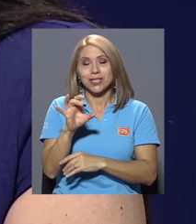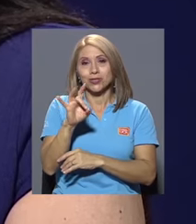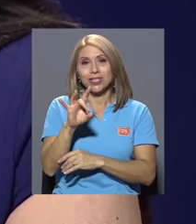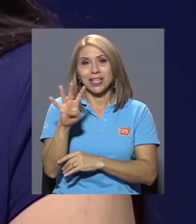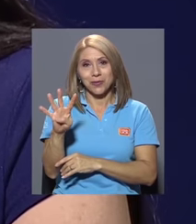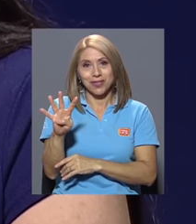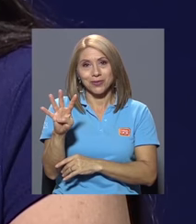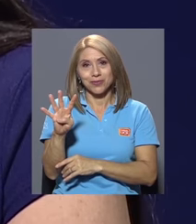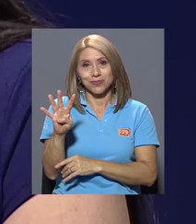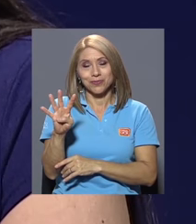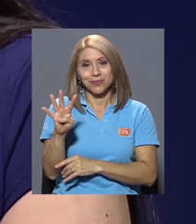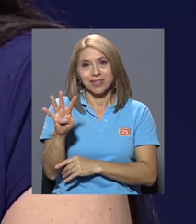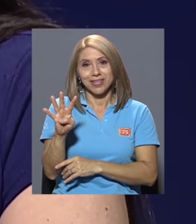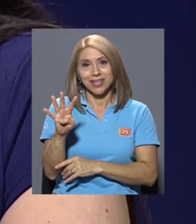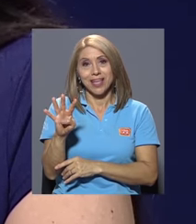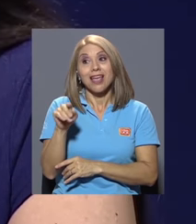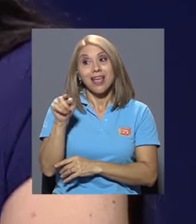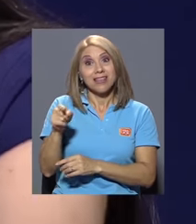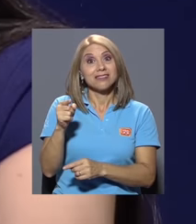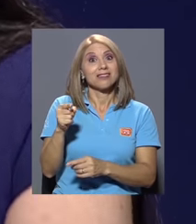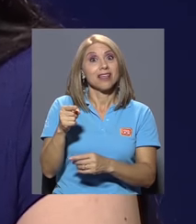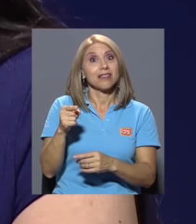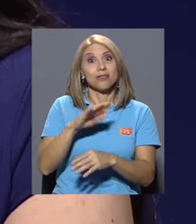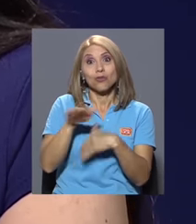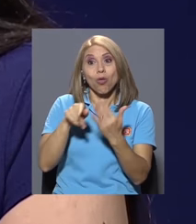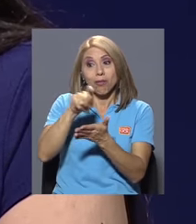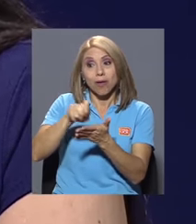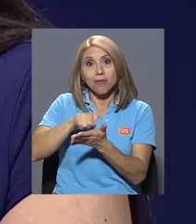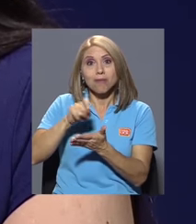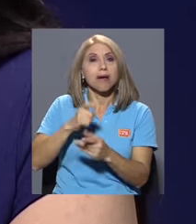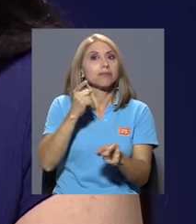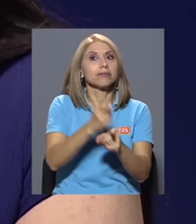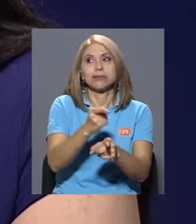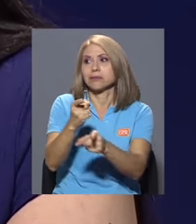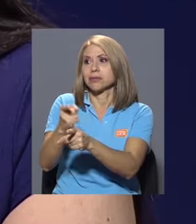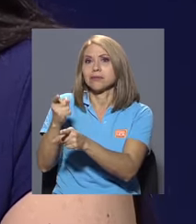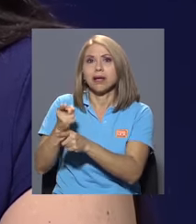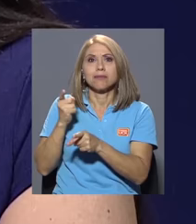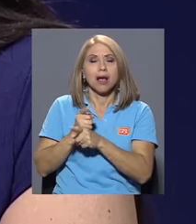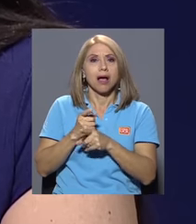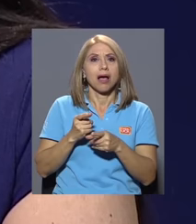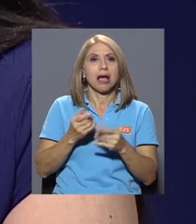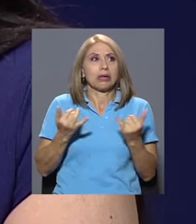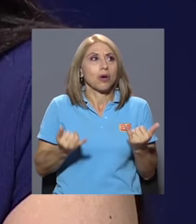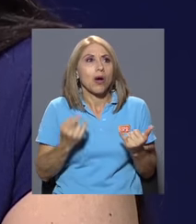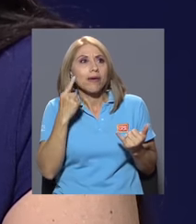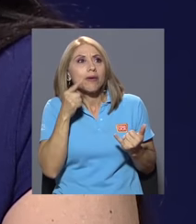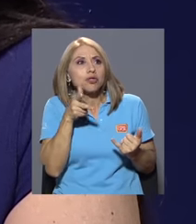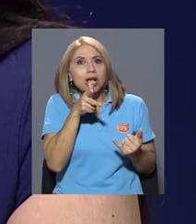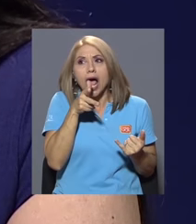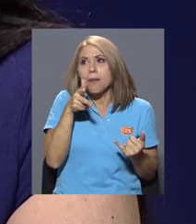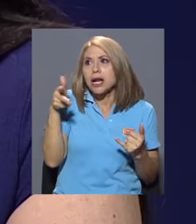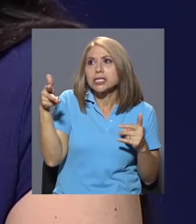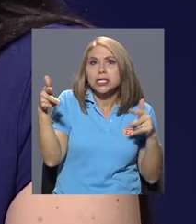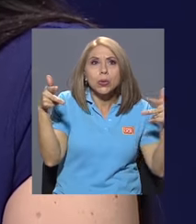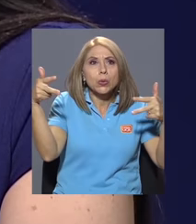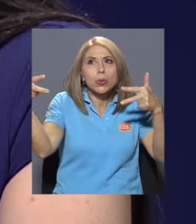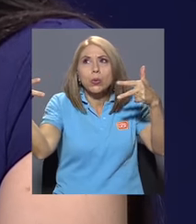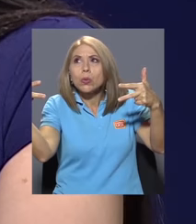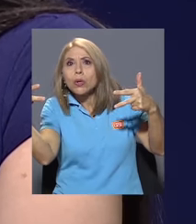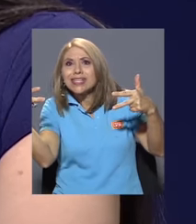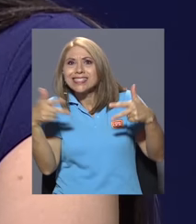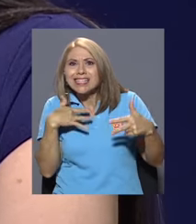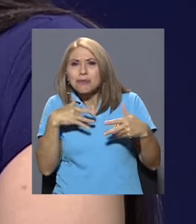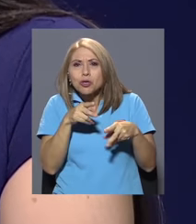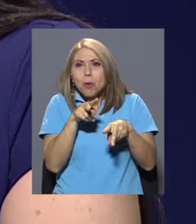1984, que ha acertado por todo lado, ¿verdad? Con todo este montón de cámaras que nos rodean, cómo estamos siendo vigilados, cómo estamos